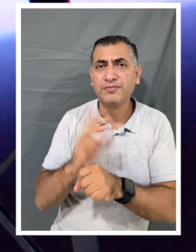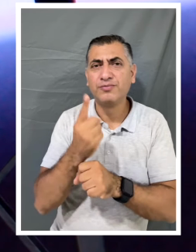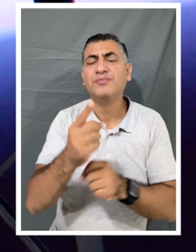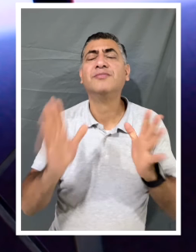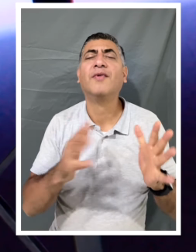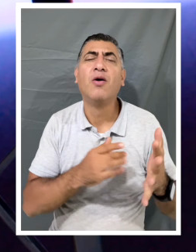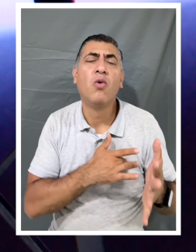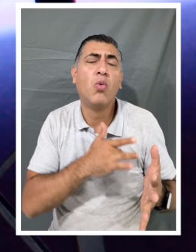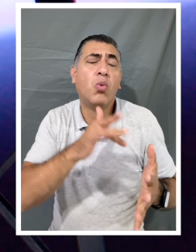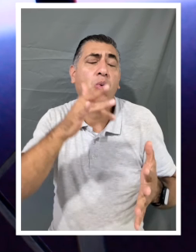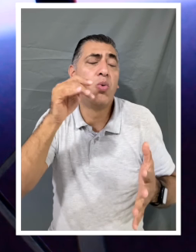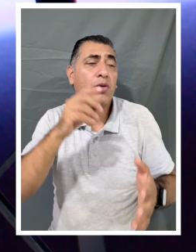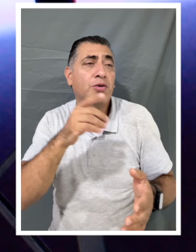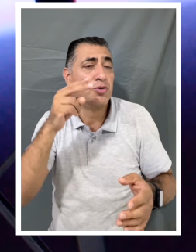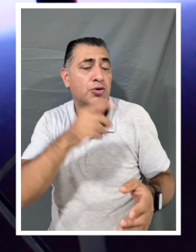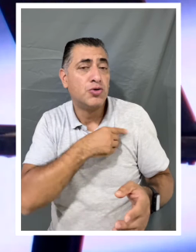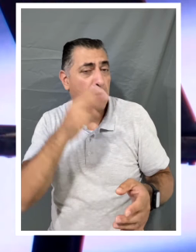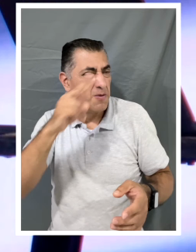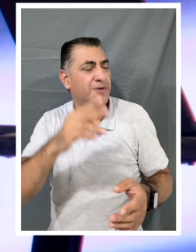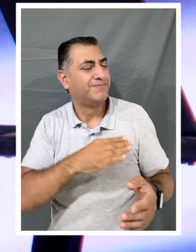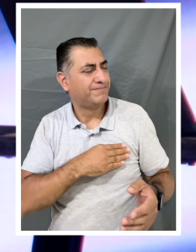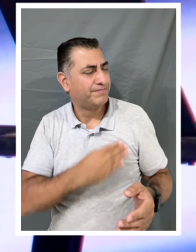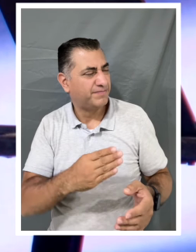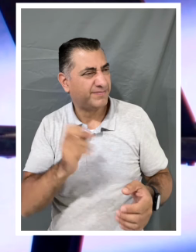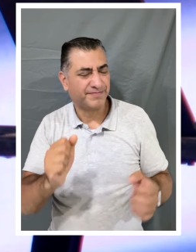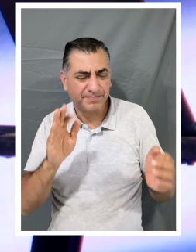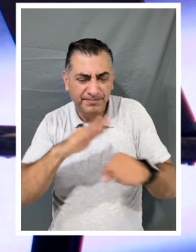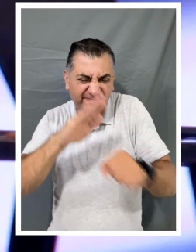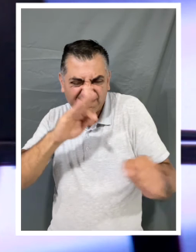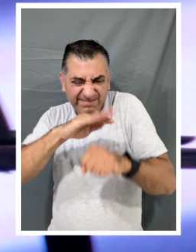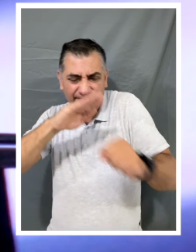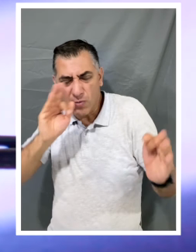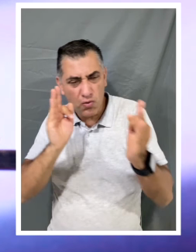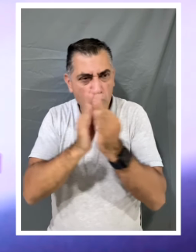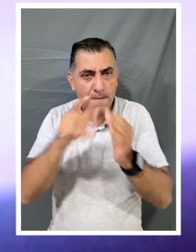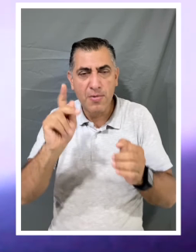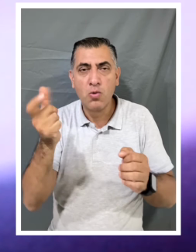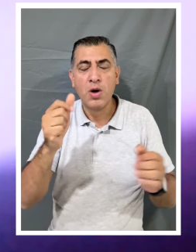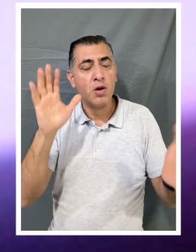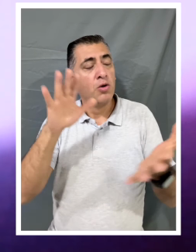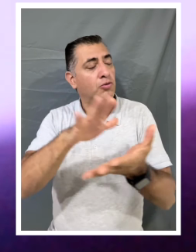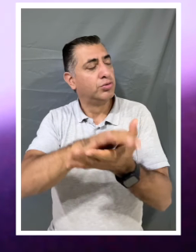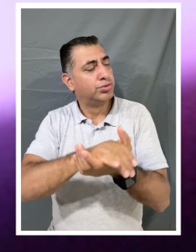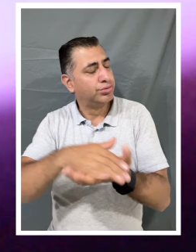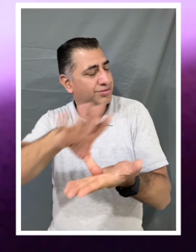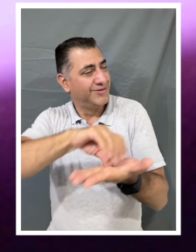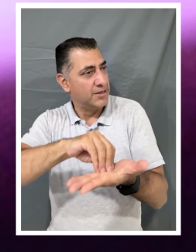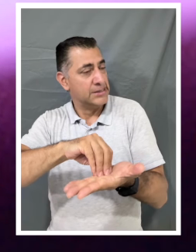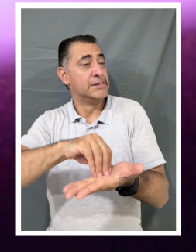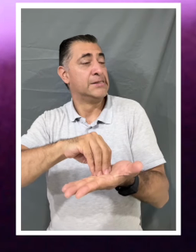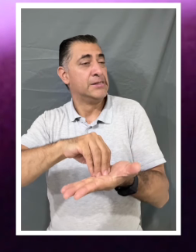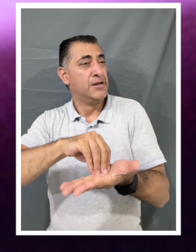estás enamorado estás enamorada y solo ves lo bueno Y eso qué genera más apego más unidad pero cuando se casan Qué